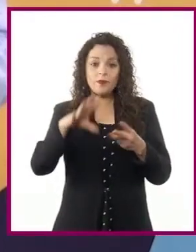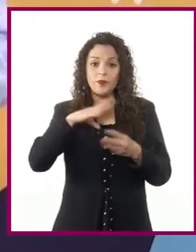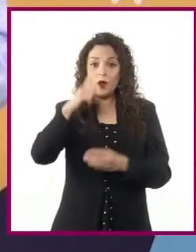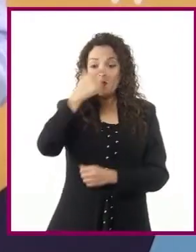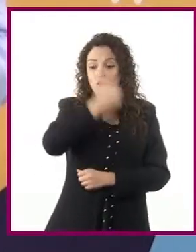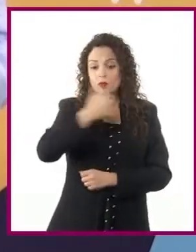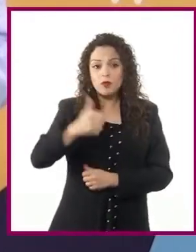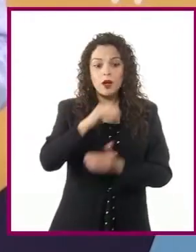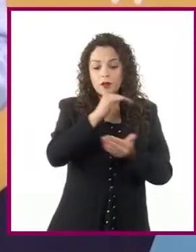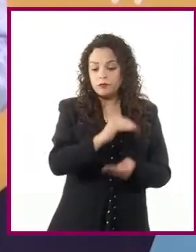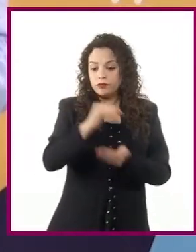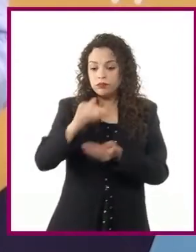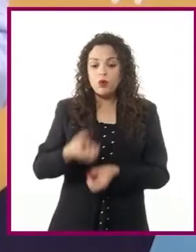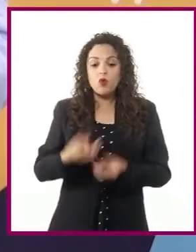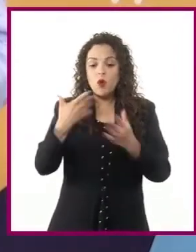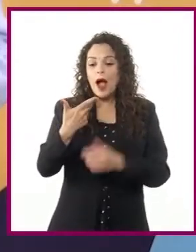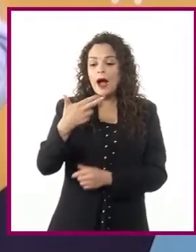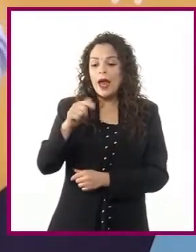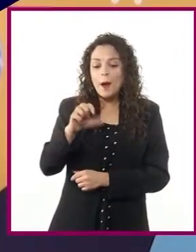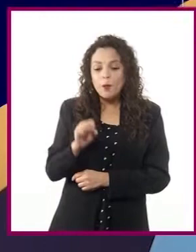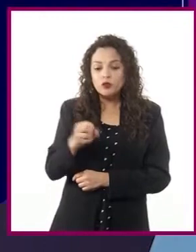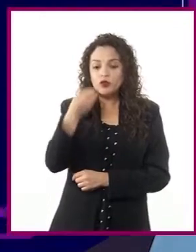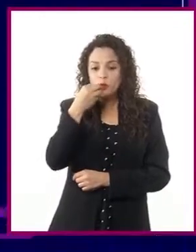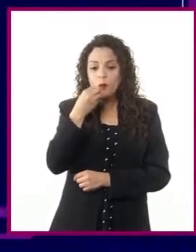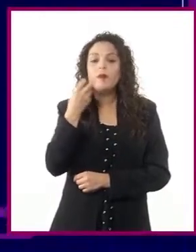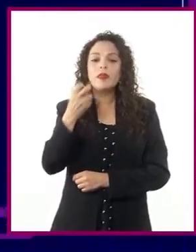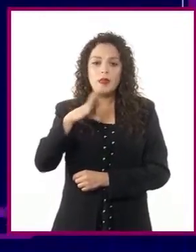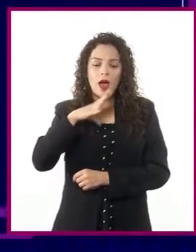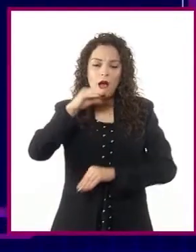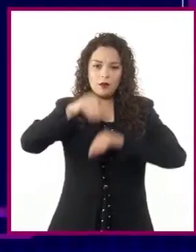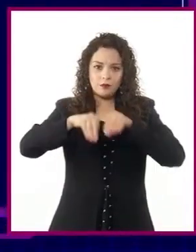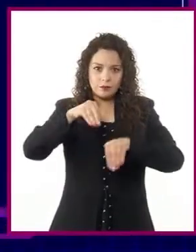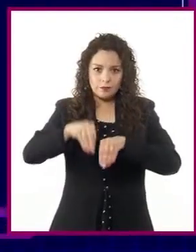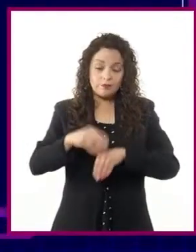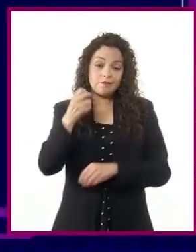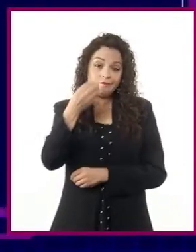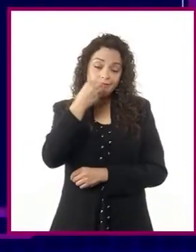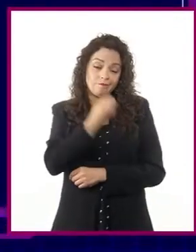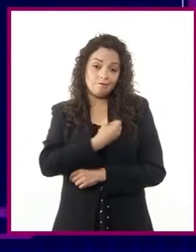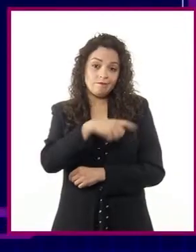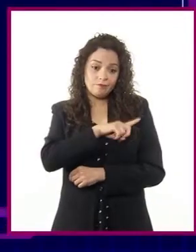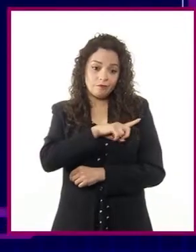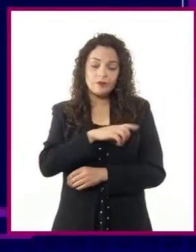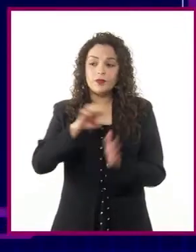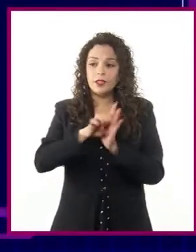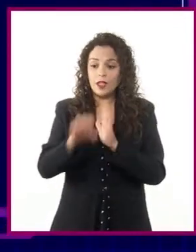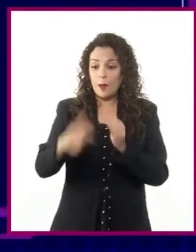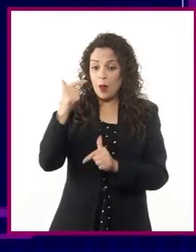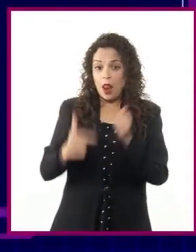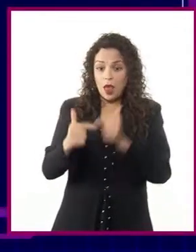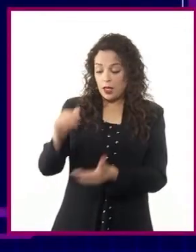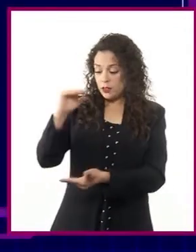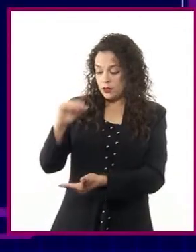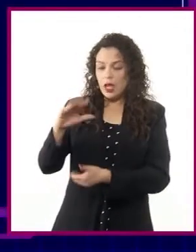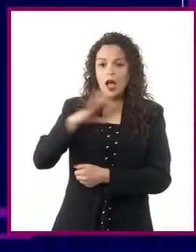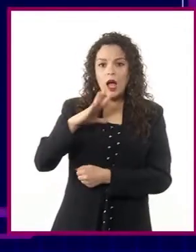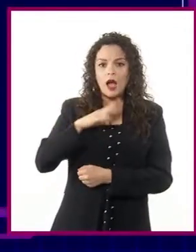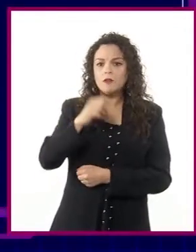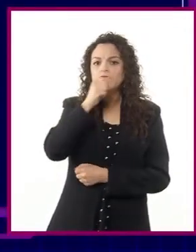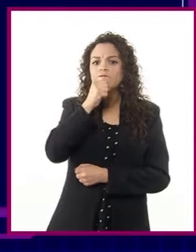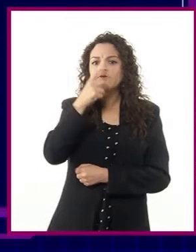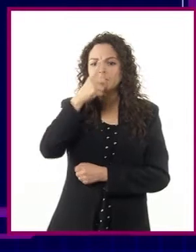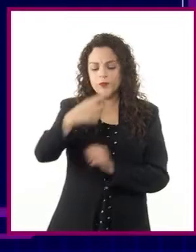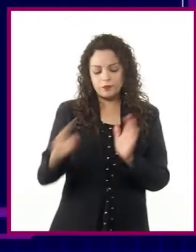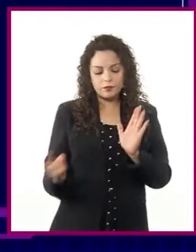nos interesa si queremos llevar una alimentación sana. En un envase de leche se encontró la información nutrimental